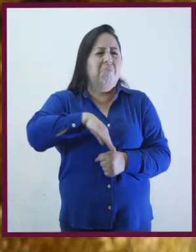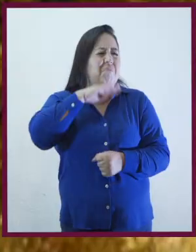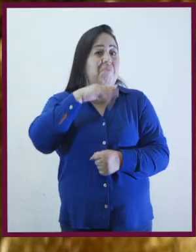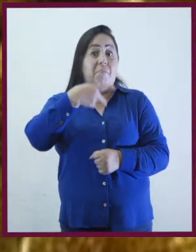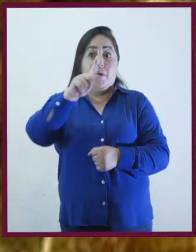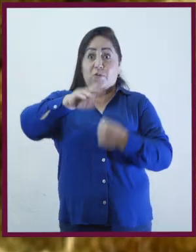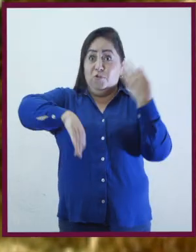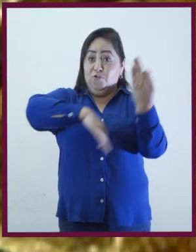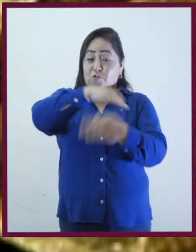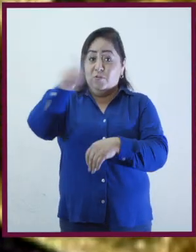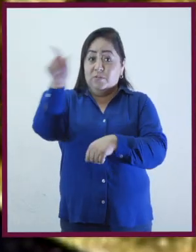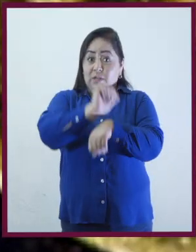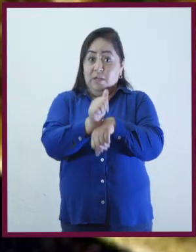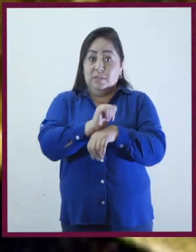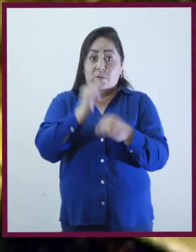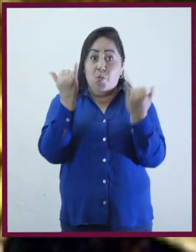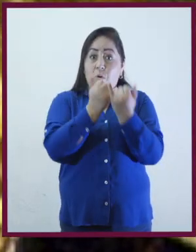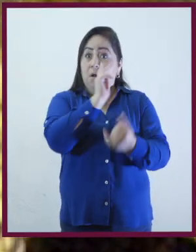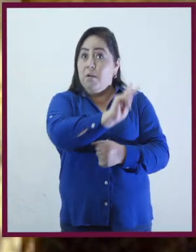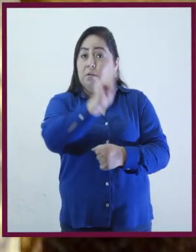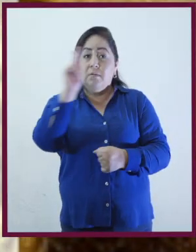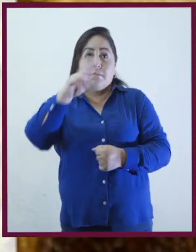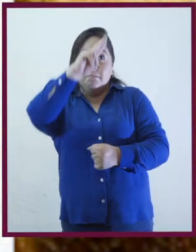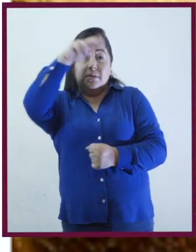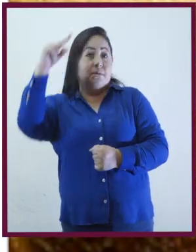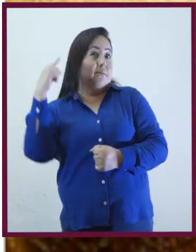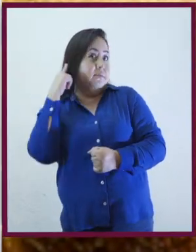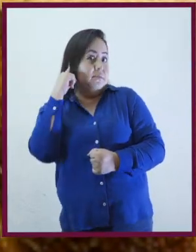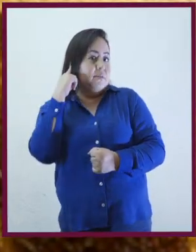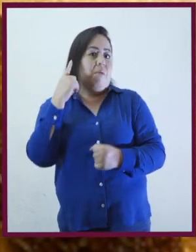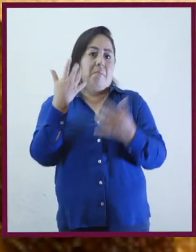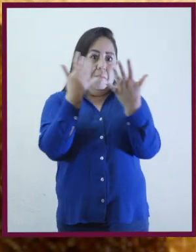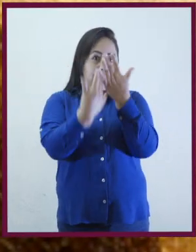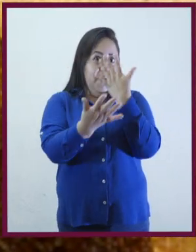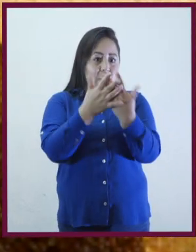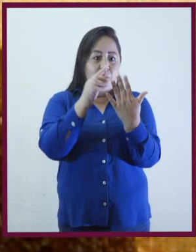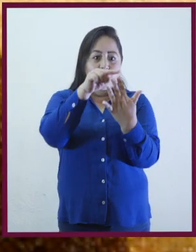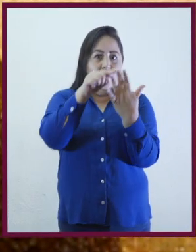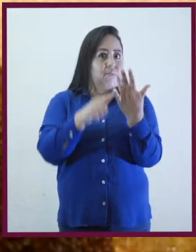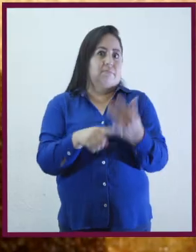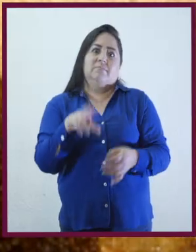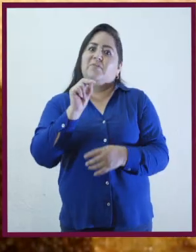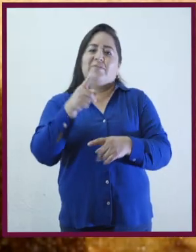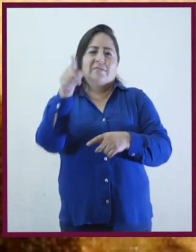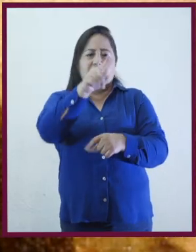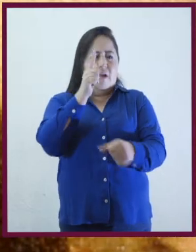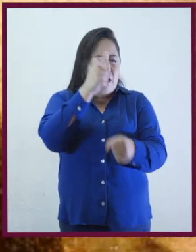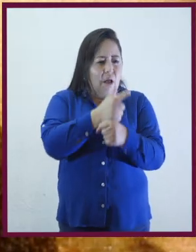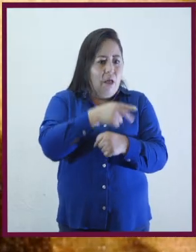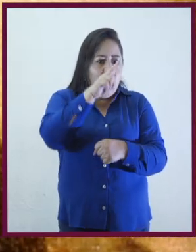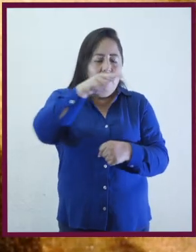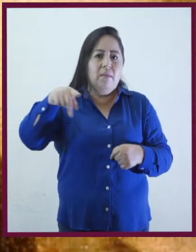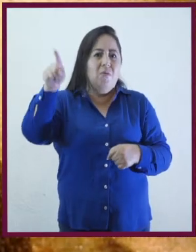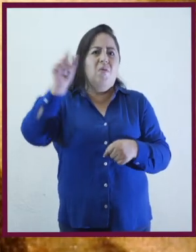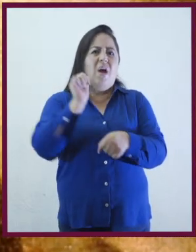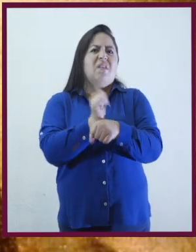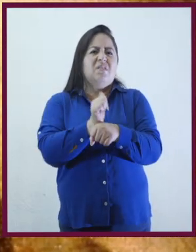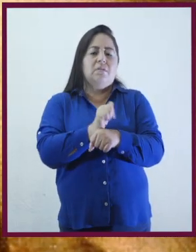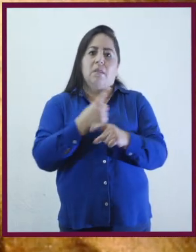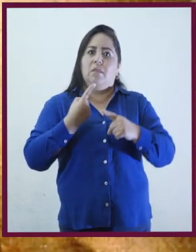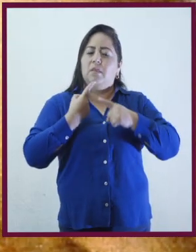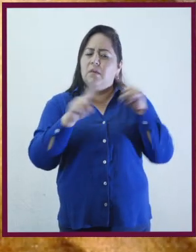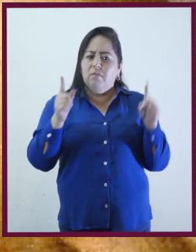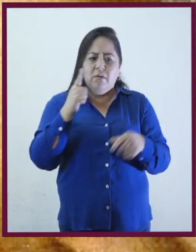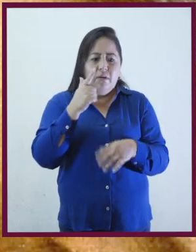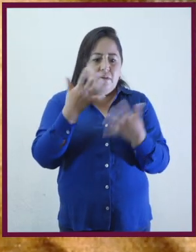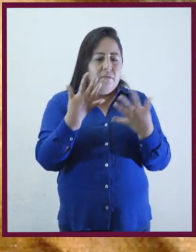no todos los artistas pintan igual las orejas, las manos o las uñas. Si nos fijamos cómo las pinta un artista,